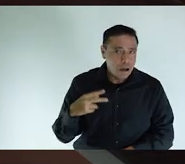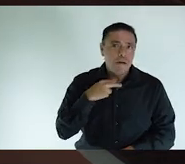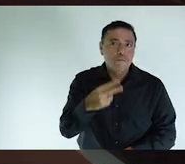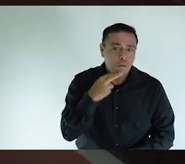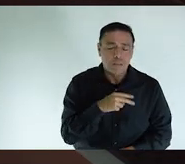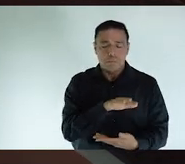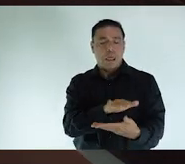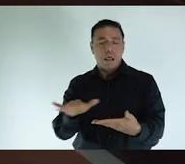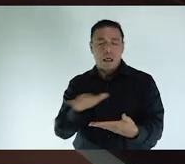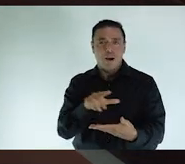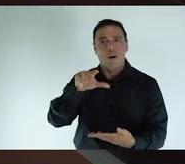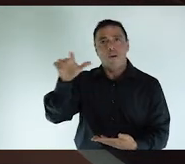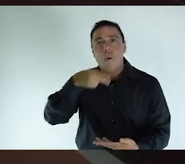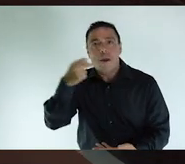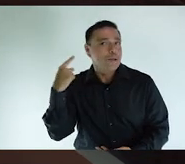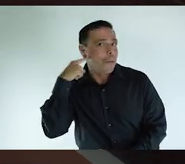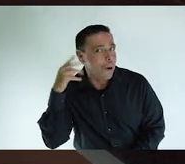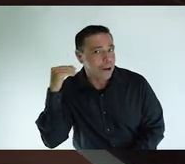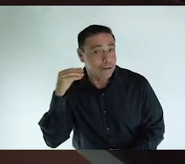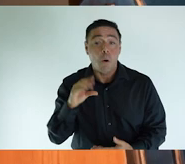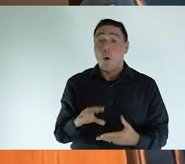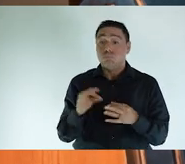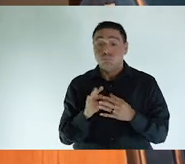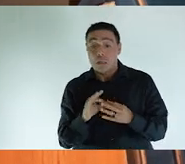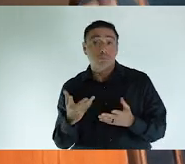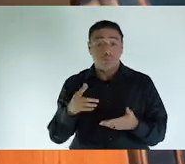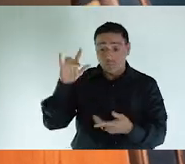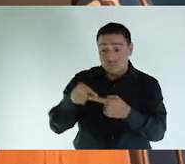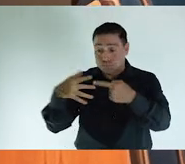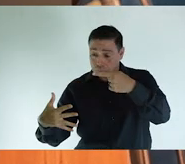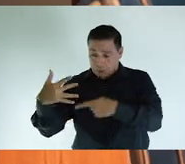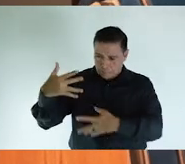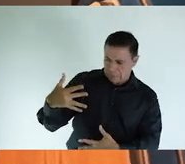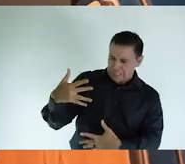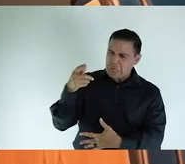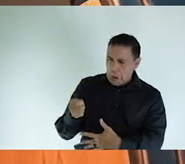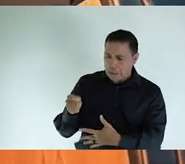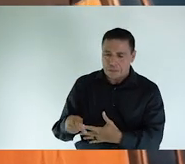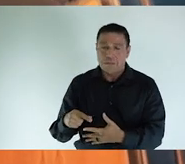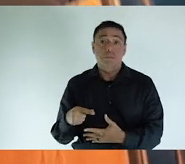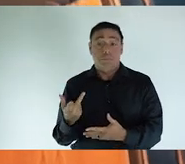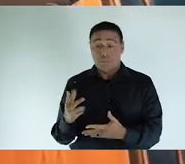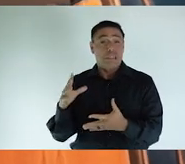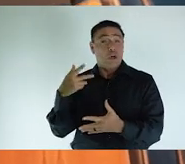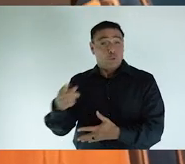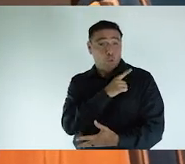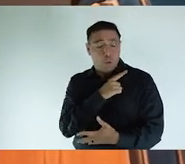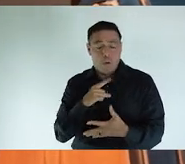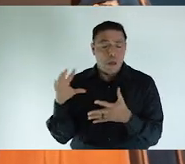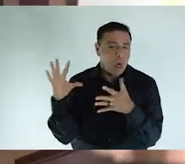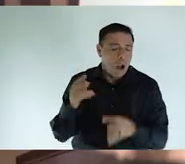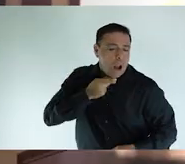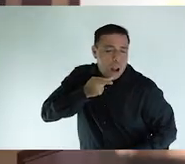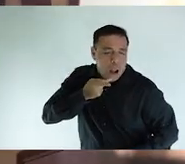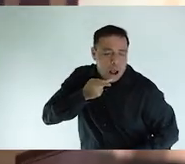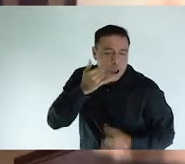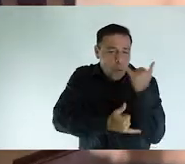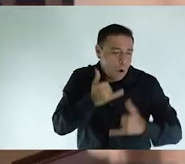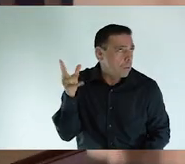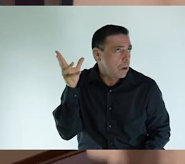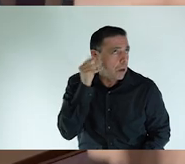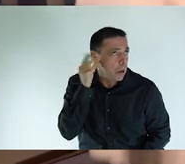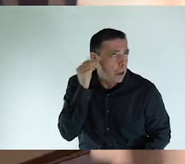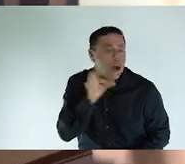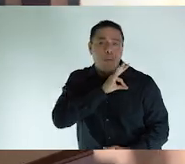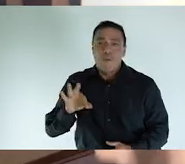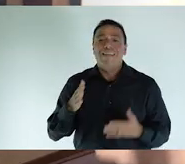leído en voz alta. Además, cuenta con narración, permitiendo que menús y otros elementos importantes del juego sean leídos